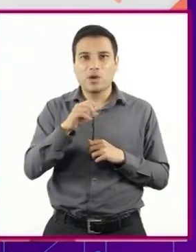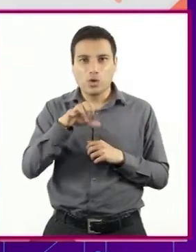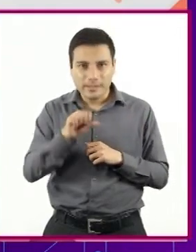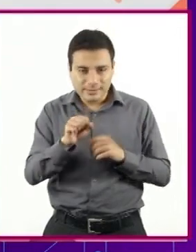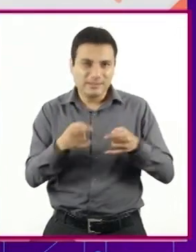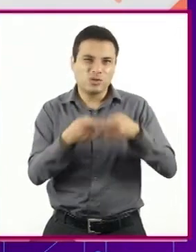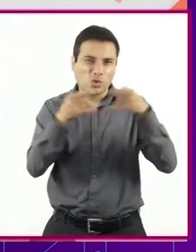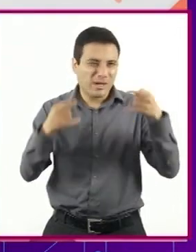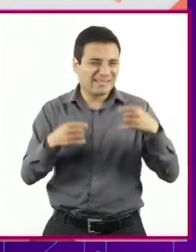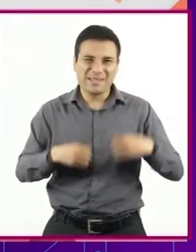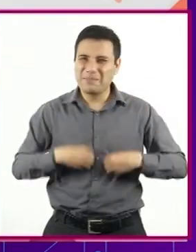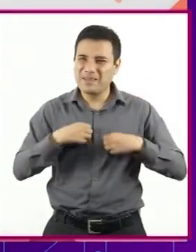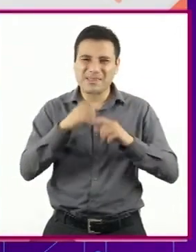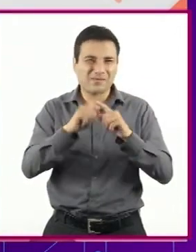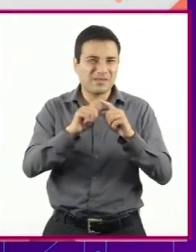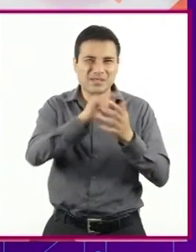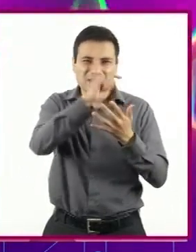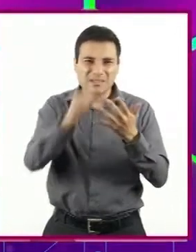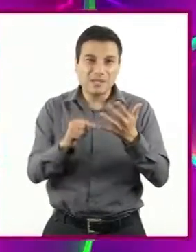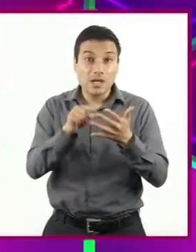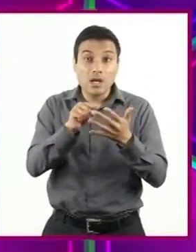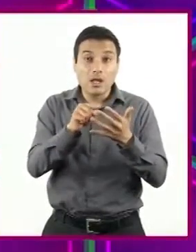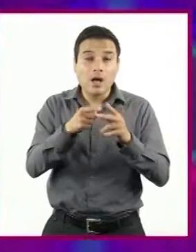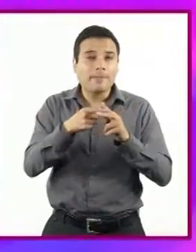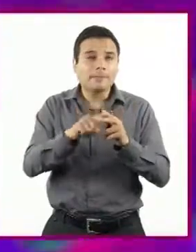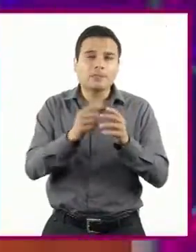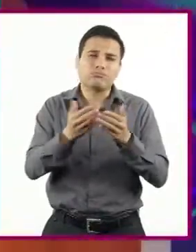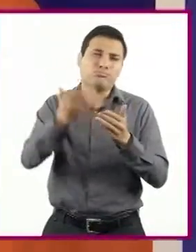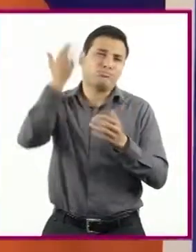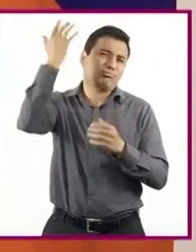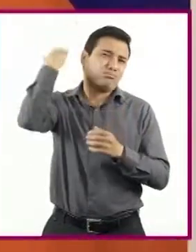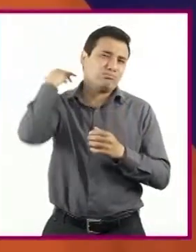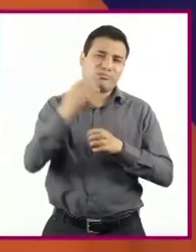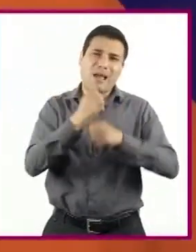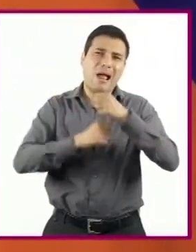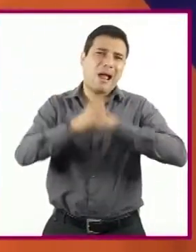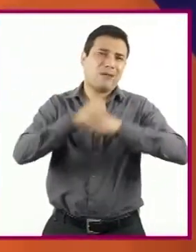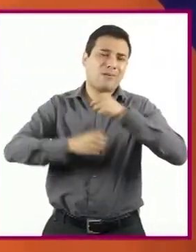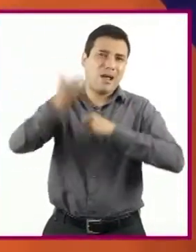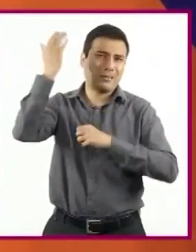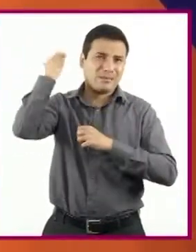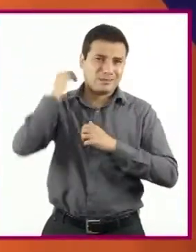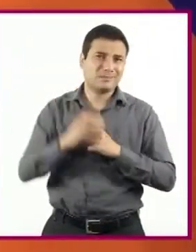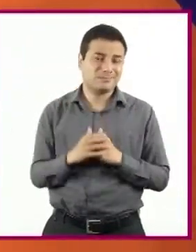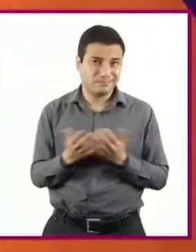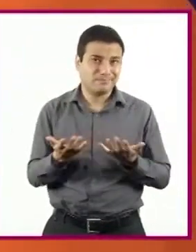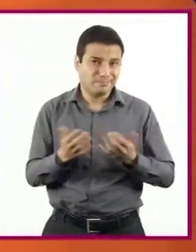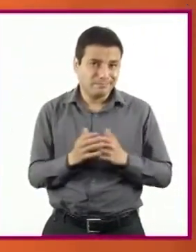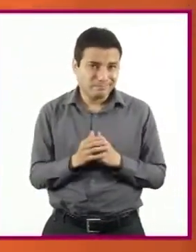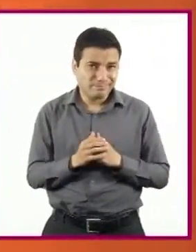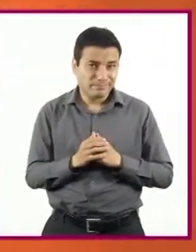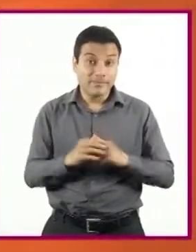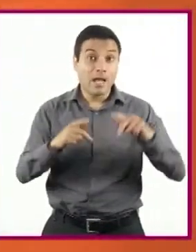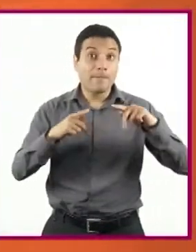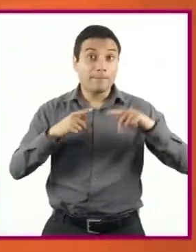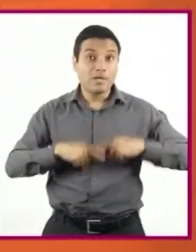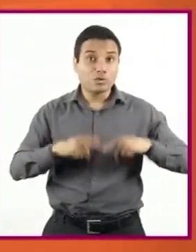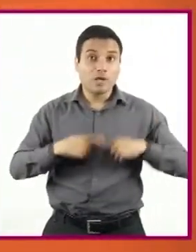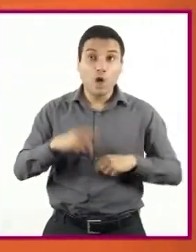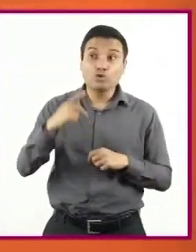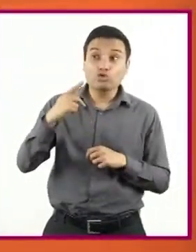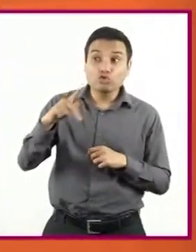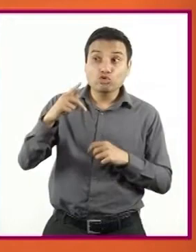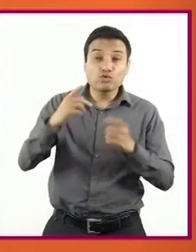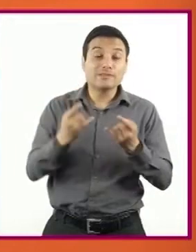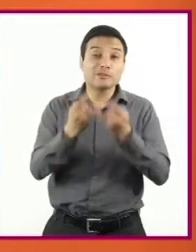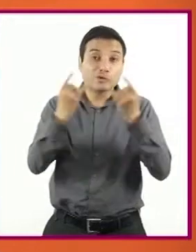vida. Todas ellas vienen de años. Una característica es que provienen de los relatos de personas, es decir,